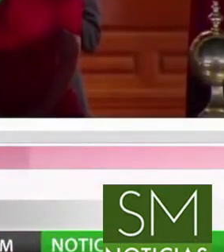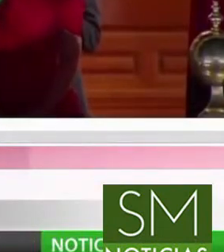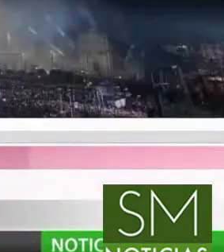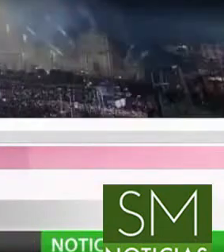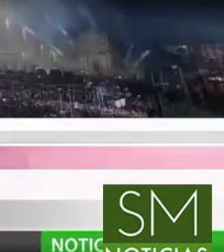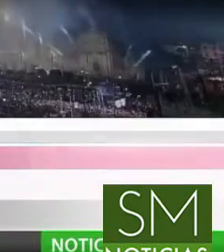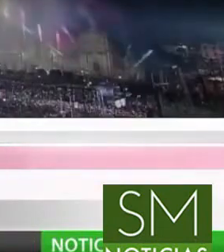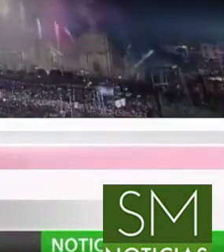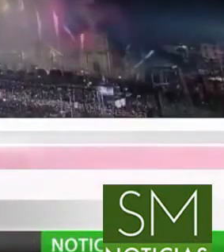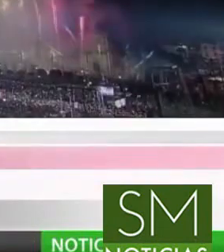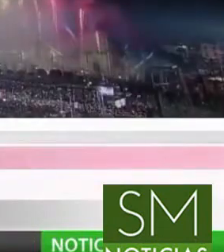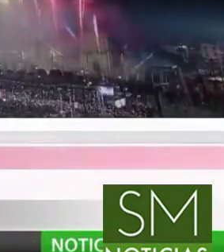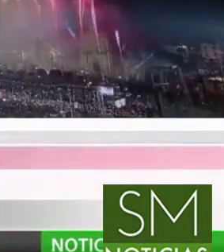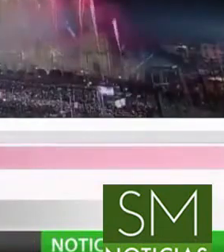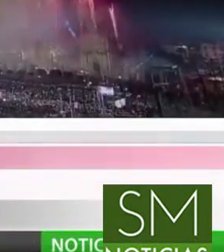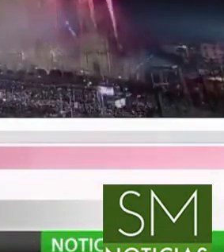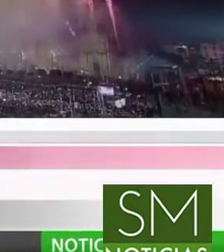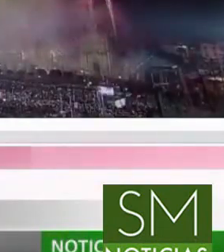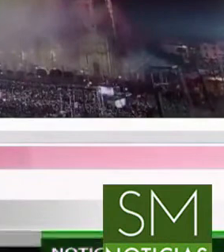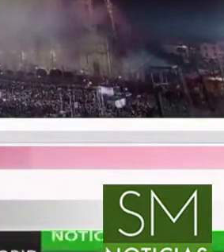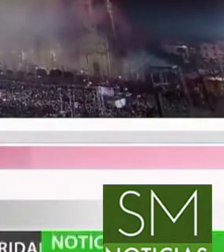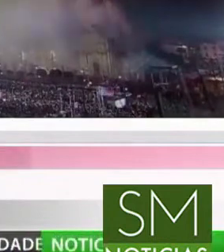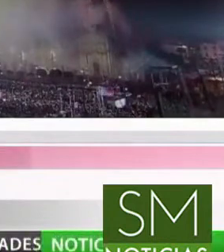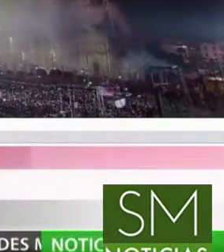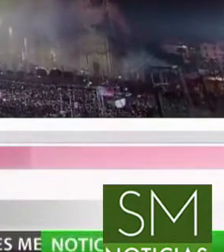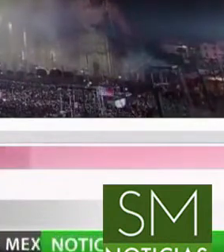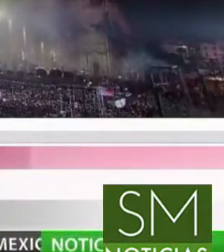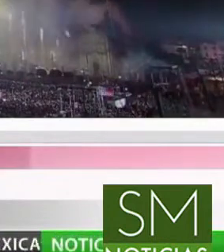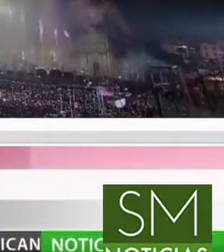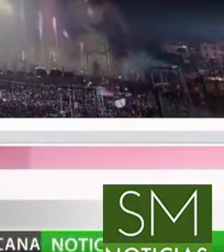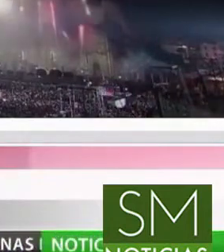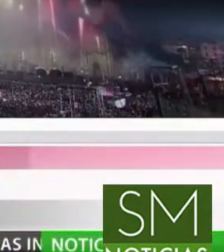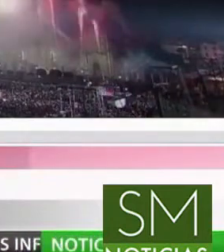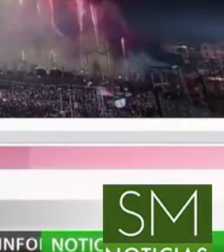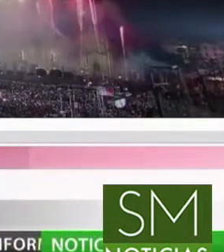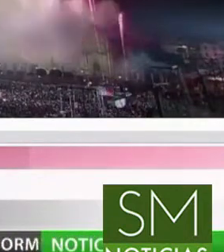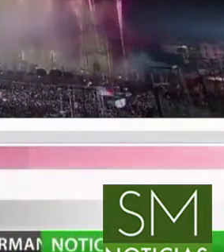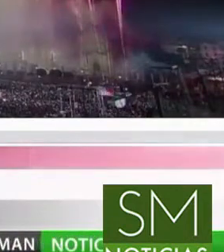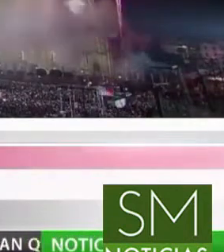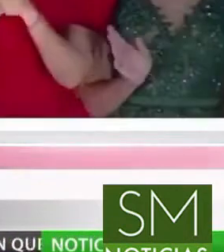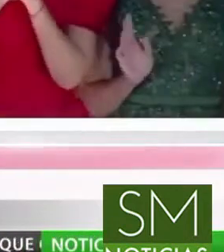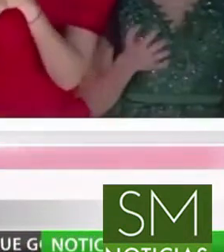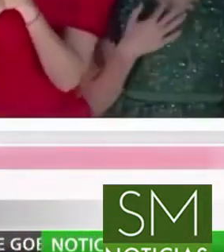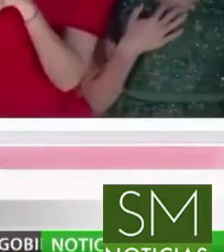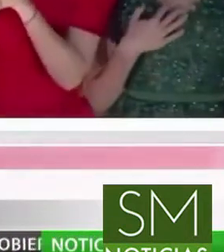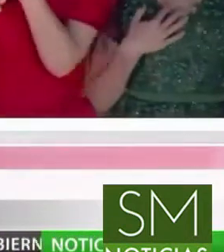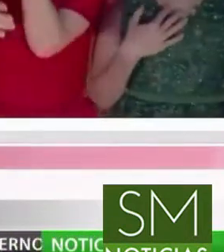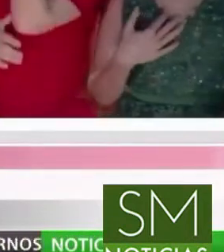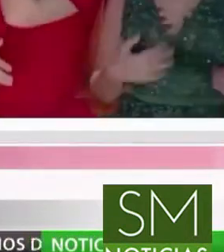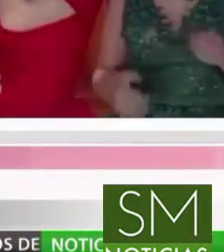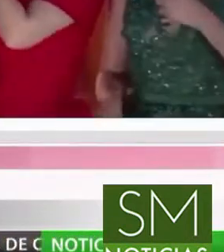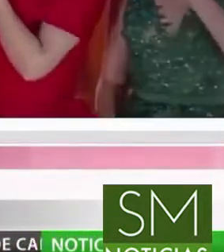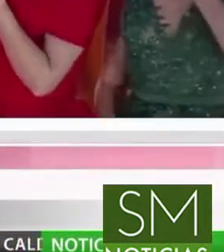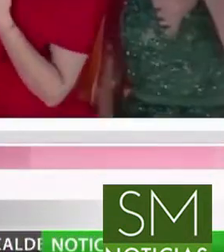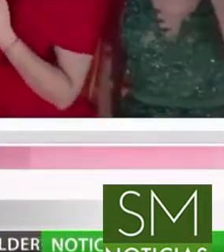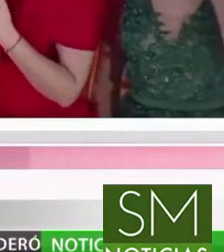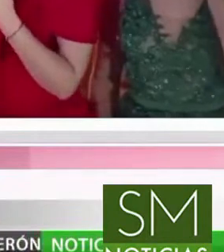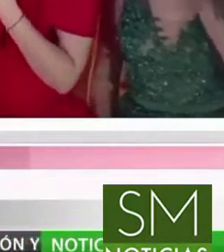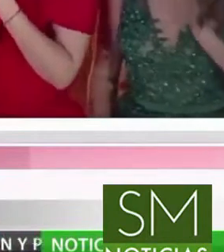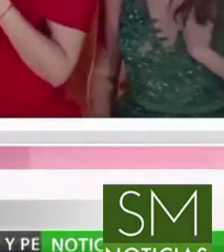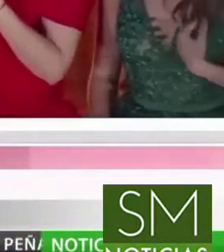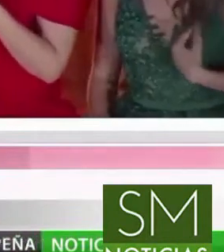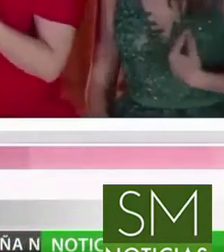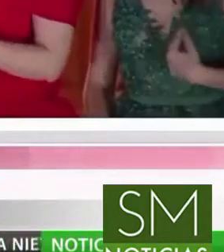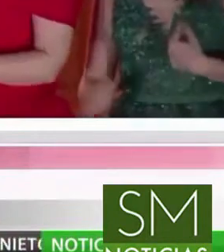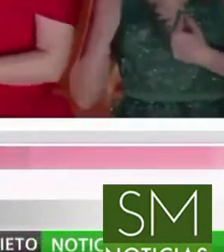Nieto, reportara sobre Pegasus, un malware que se compró durante el mandato de Enrique Peña Nieto y que se utilizó para espiar